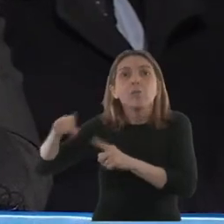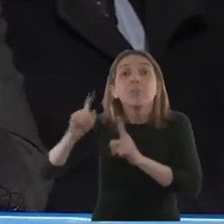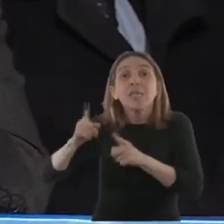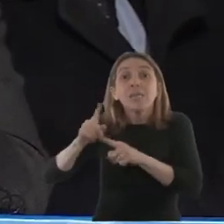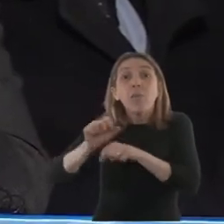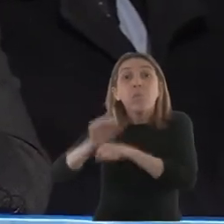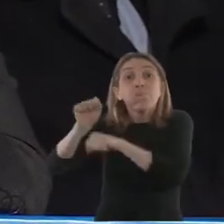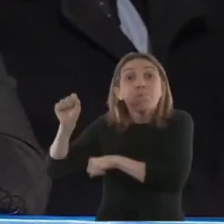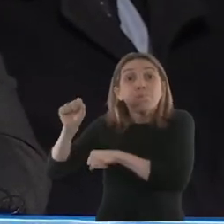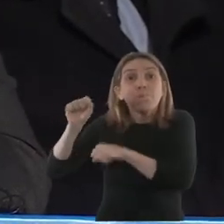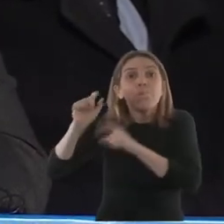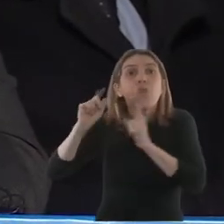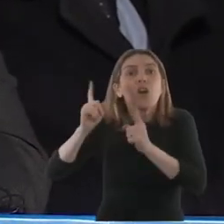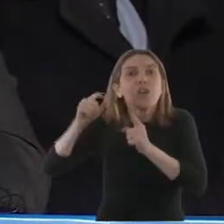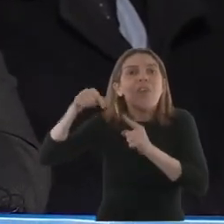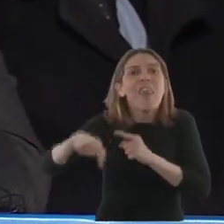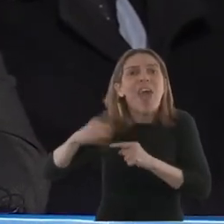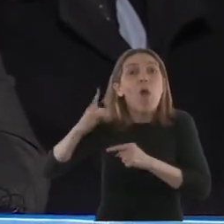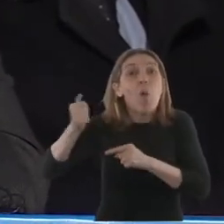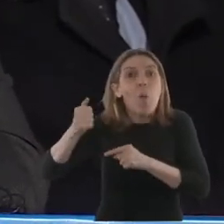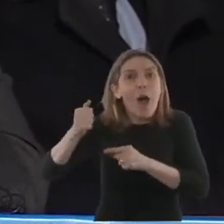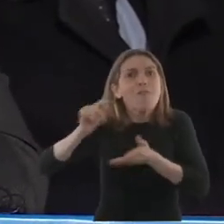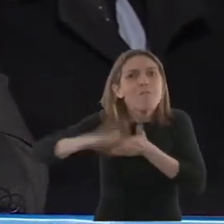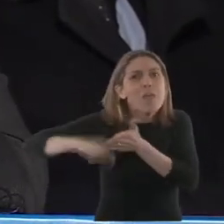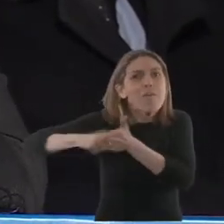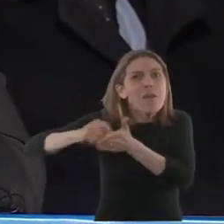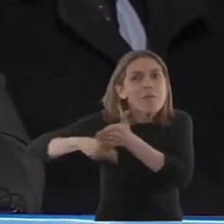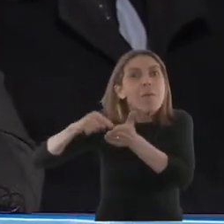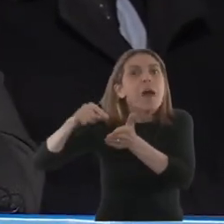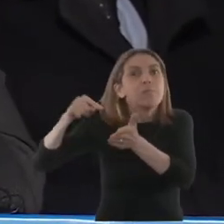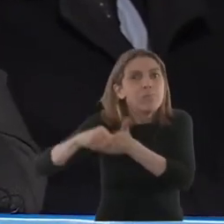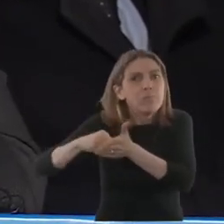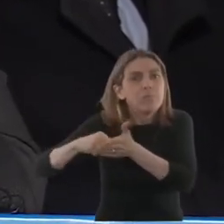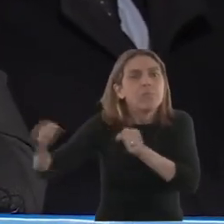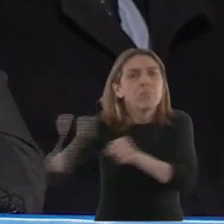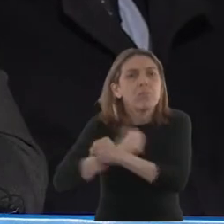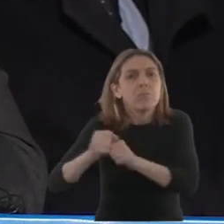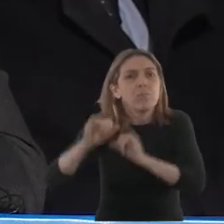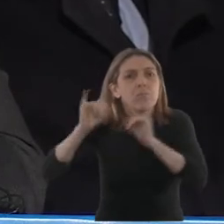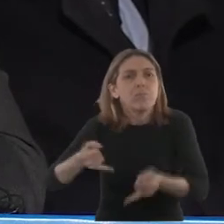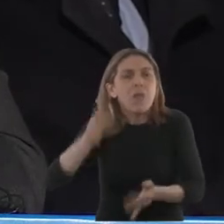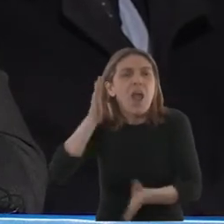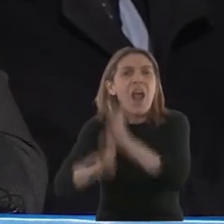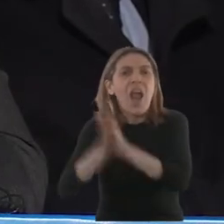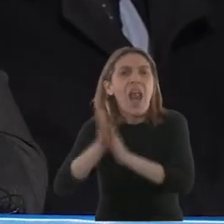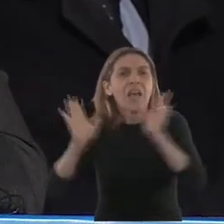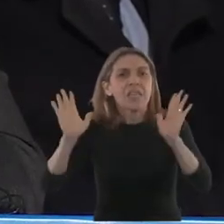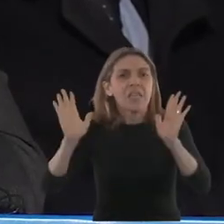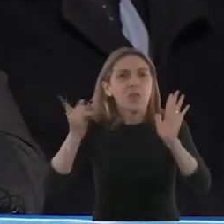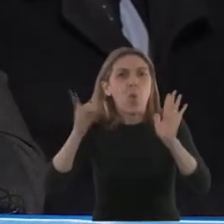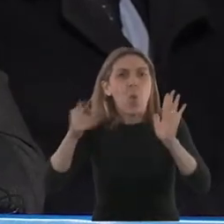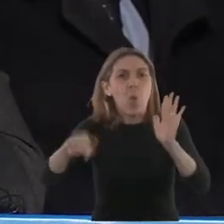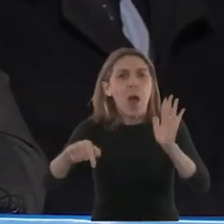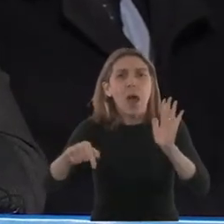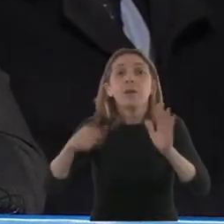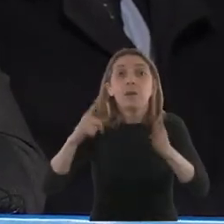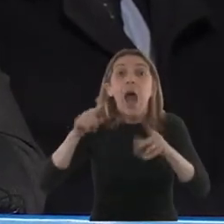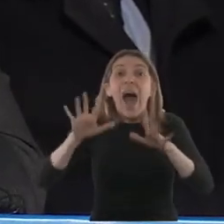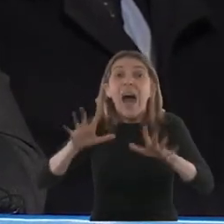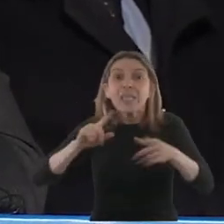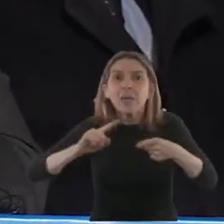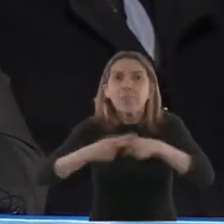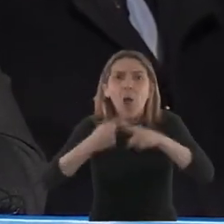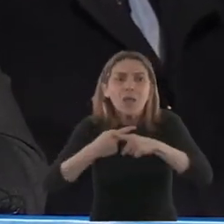docentes de nuestra universidad. Y pusieron en práctica de esa manera una política de movilidad social